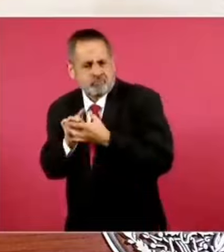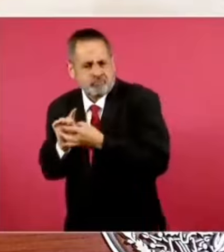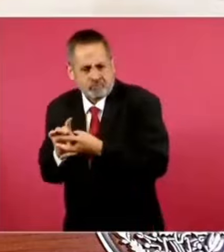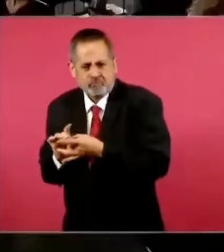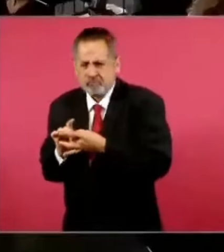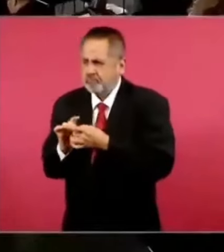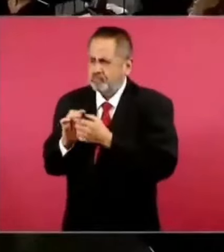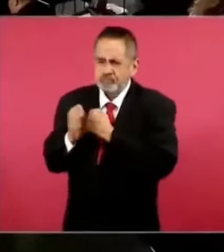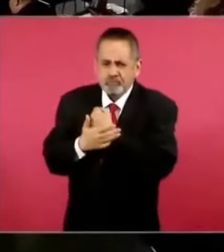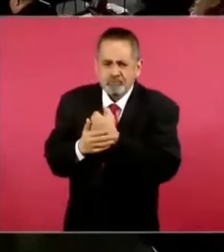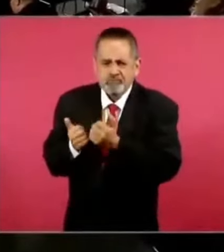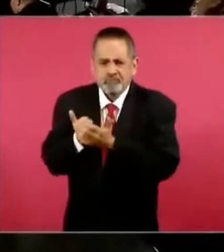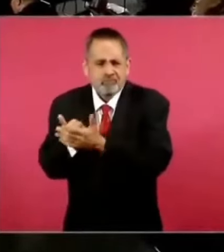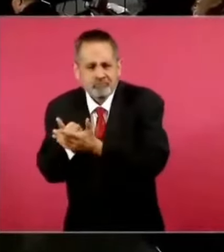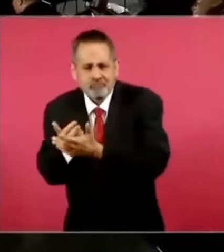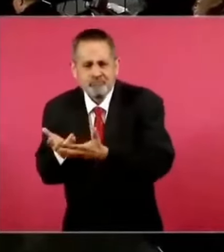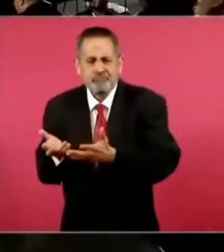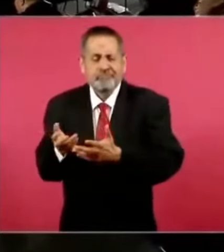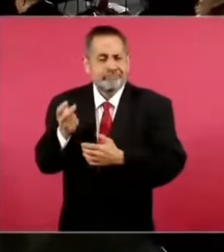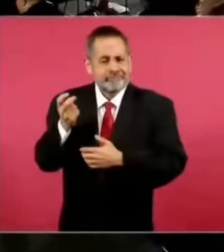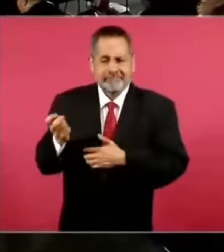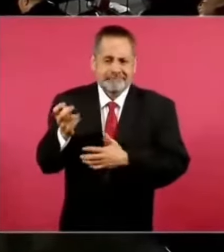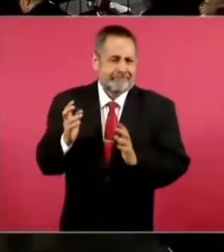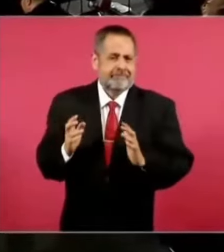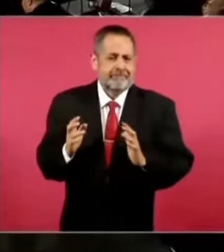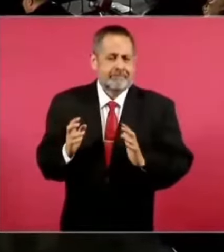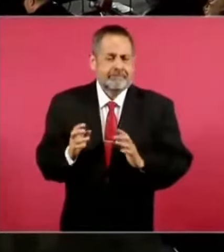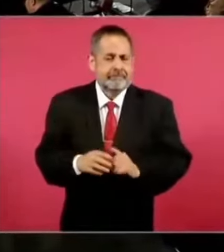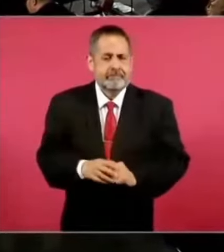esa grandeza